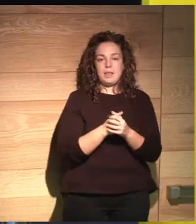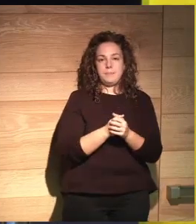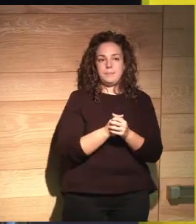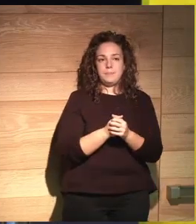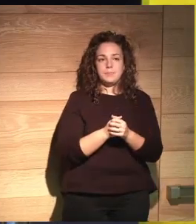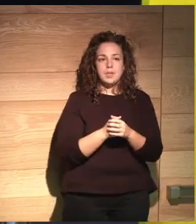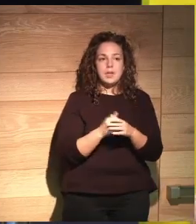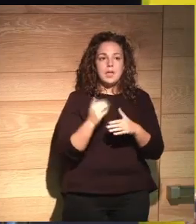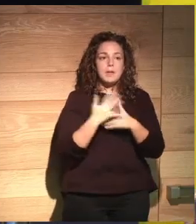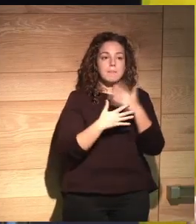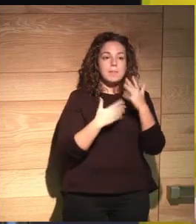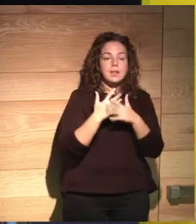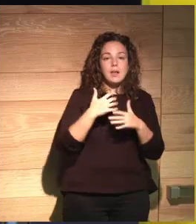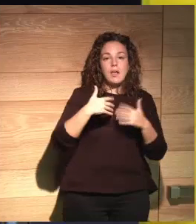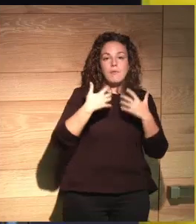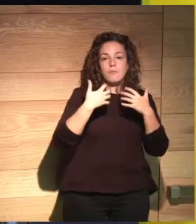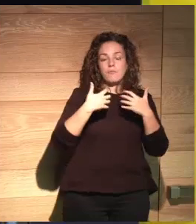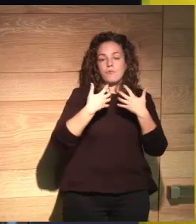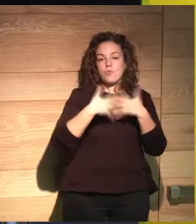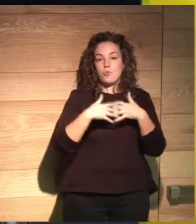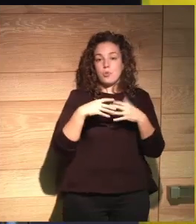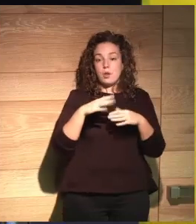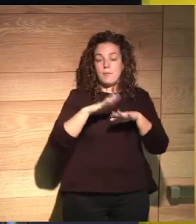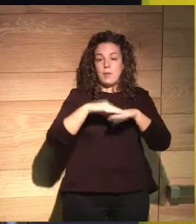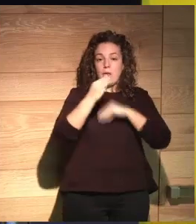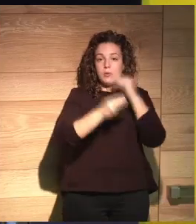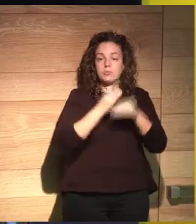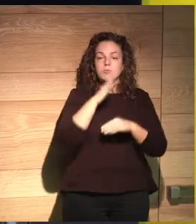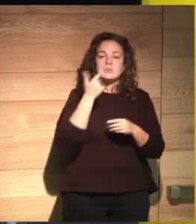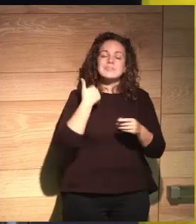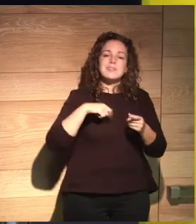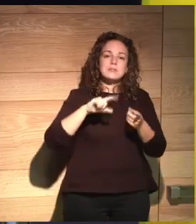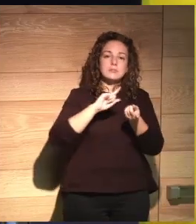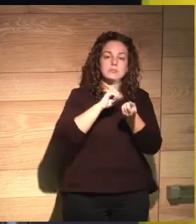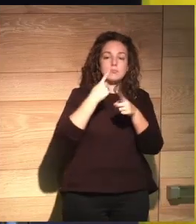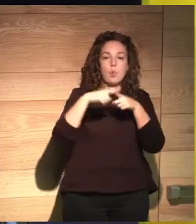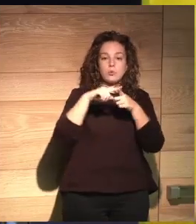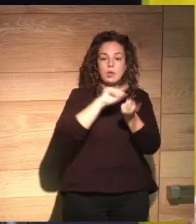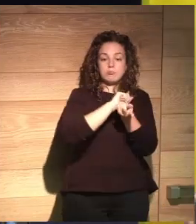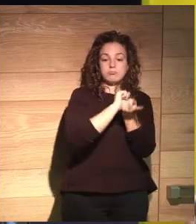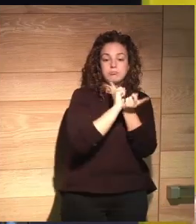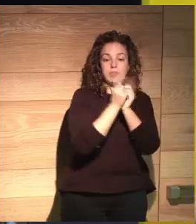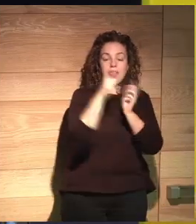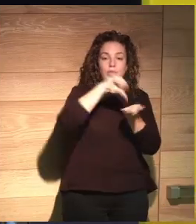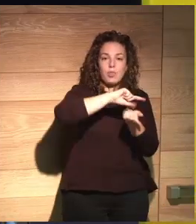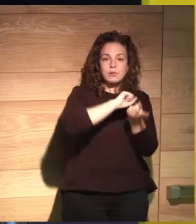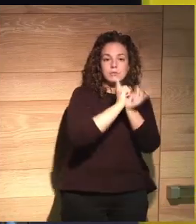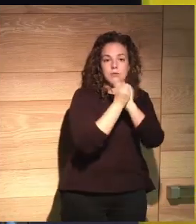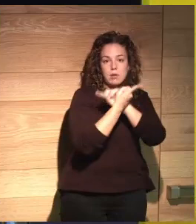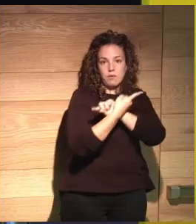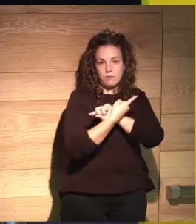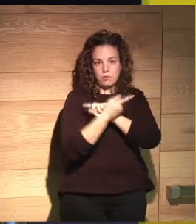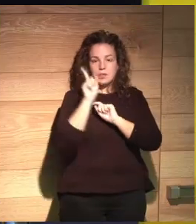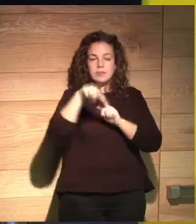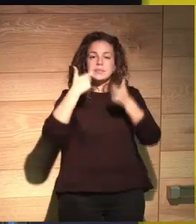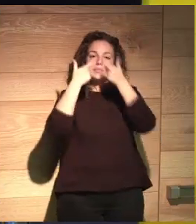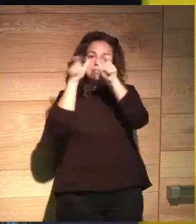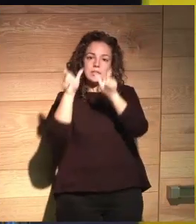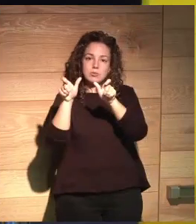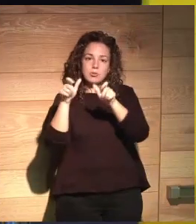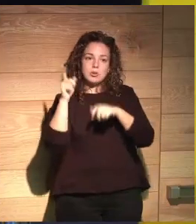functions no funciones utilitarias y están transformando no solamente la ciudad pero también el sector d pero